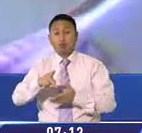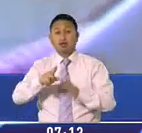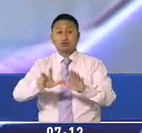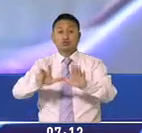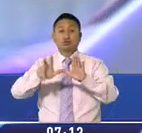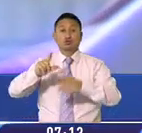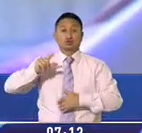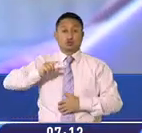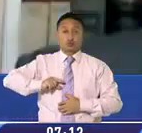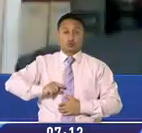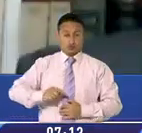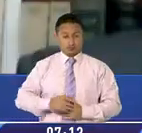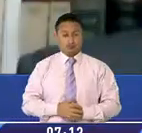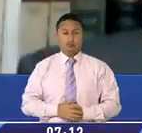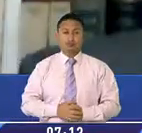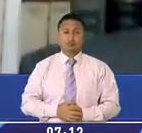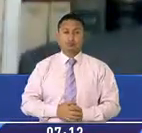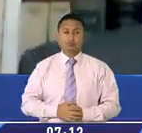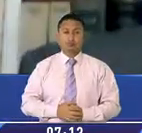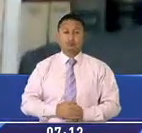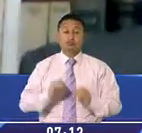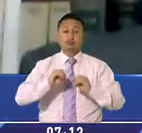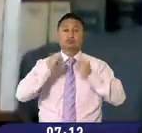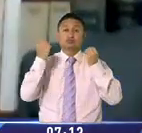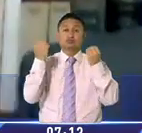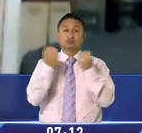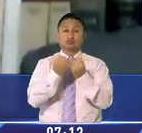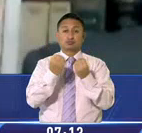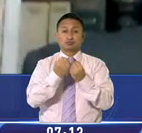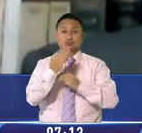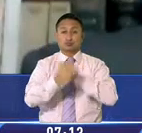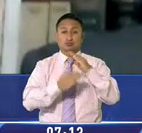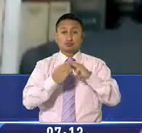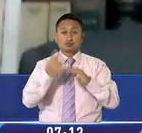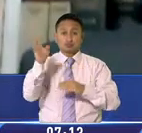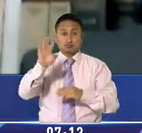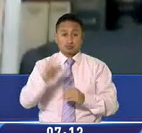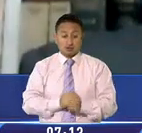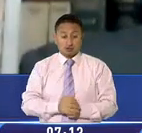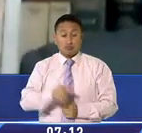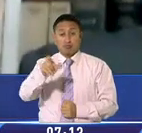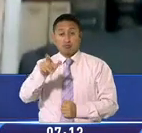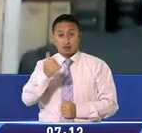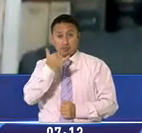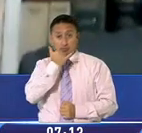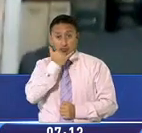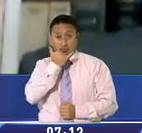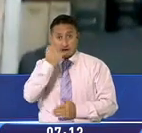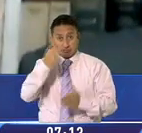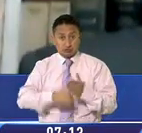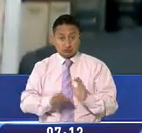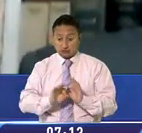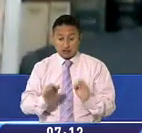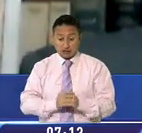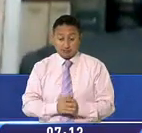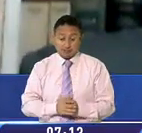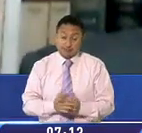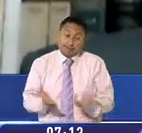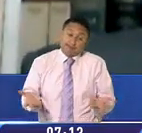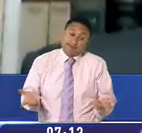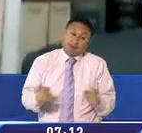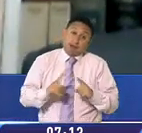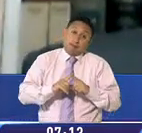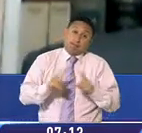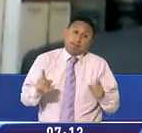Mundial de la Salud señala que no se debería sancionar a quienes infringen las leyes, pero en nuestro medio, lamentablemente, así Así